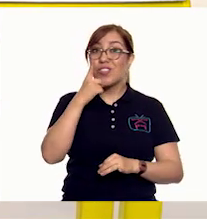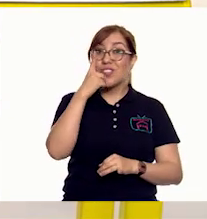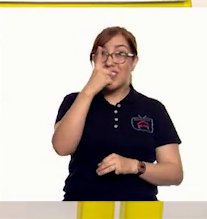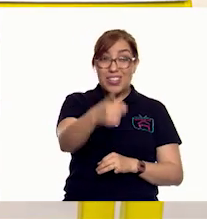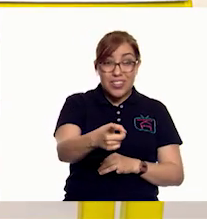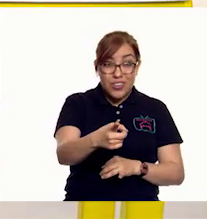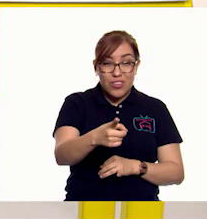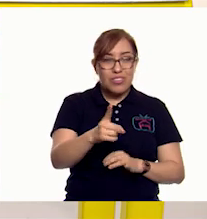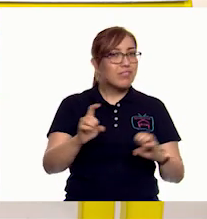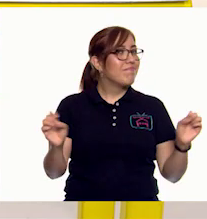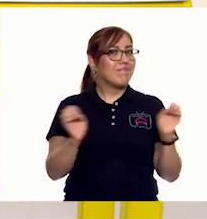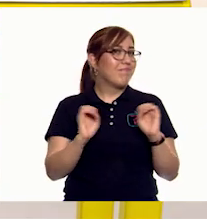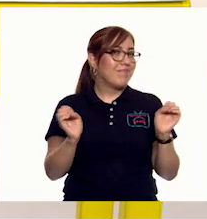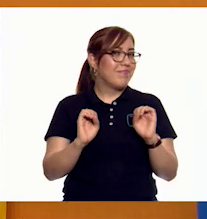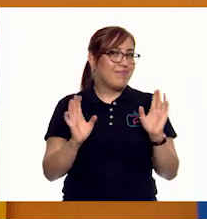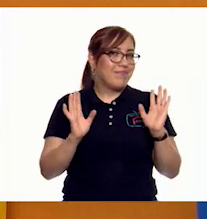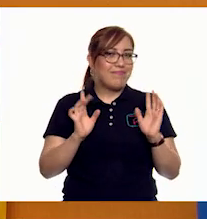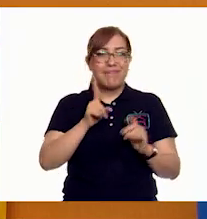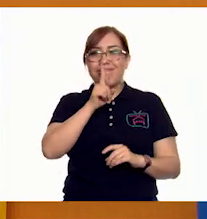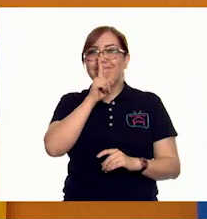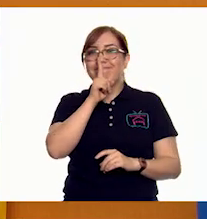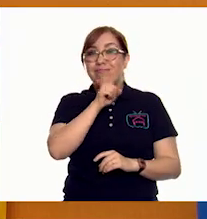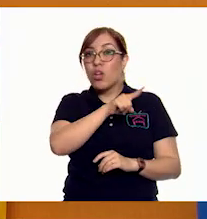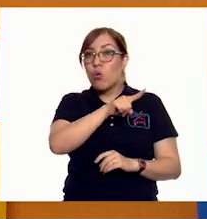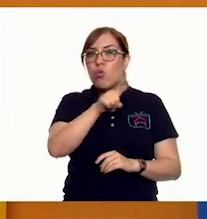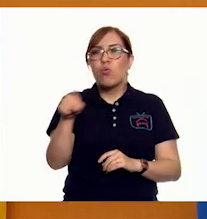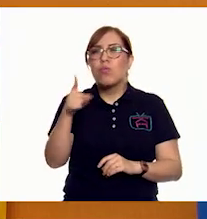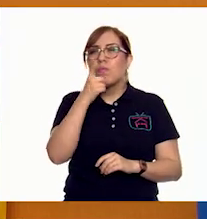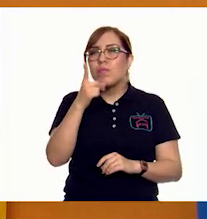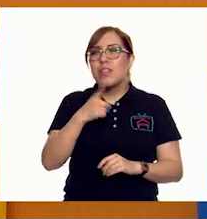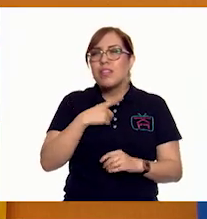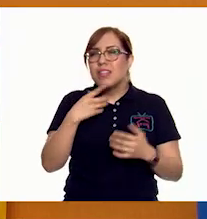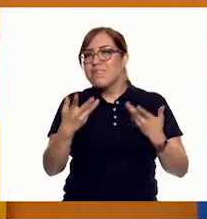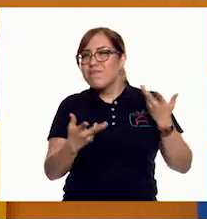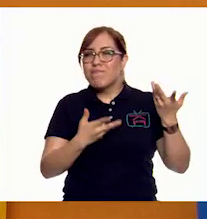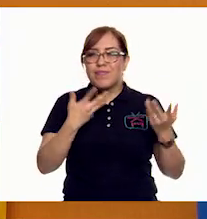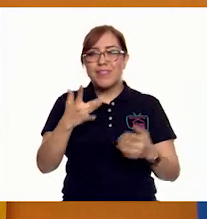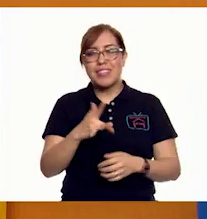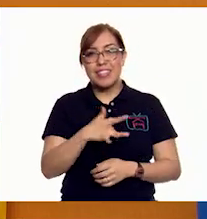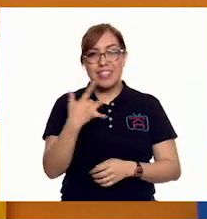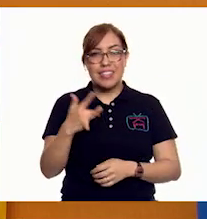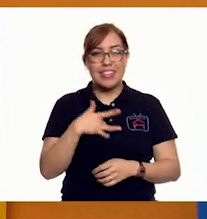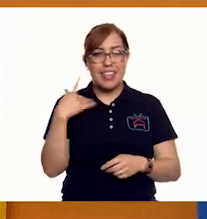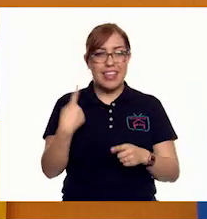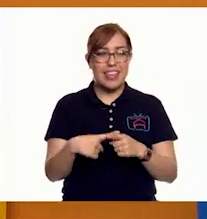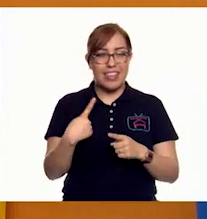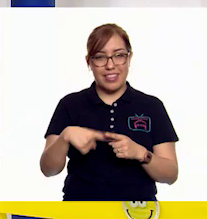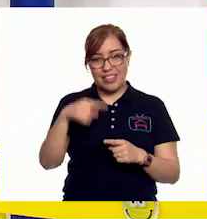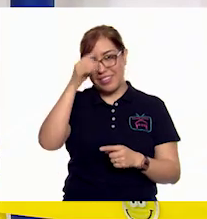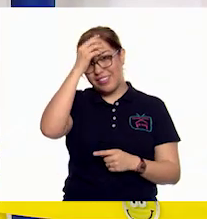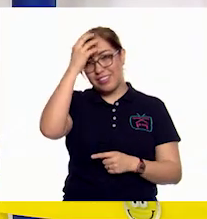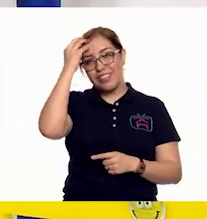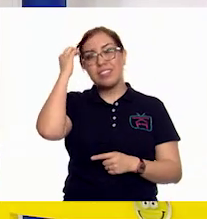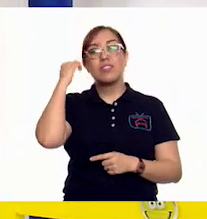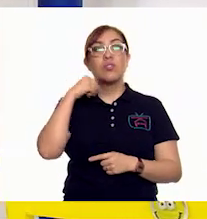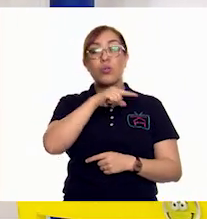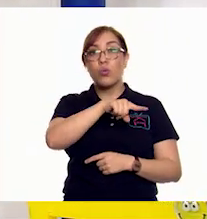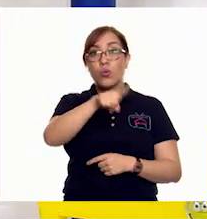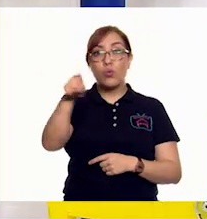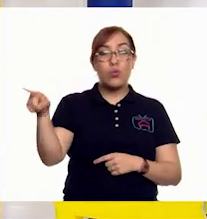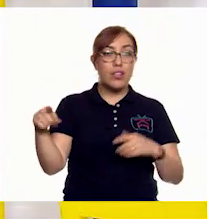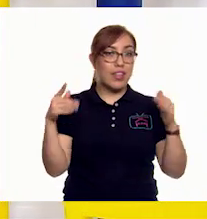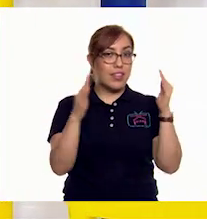nombre, Pilar. Les voy a dar pistas para que ustedes determinen a qué familiar nos referimos. ¿Empezamos? Claro que sí. Allá en casa pónganse